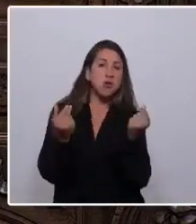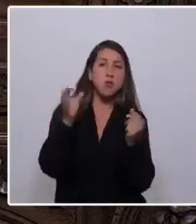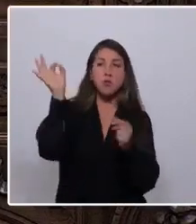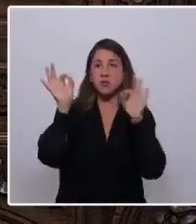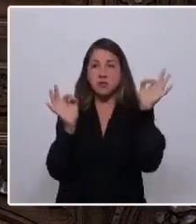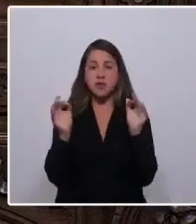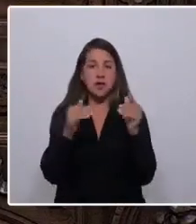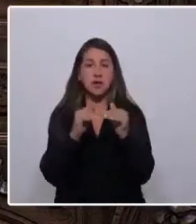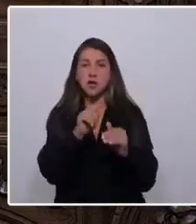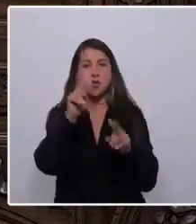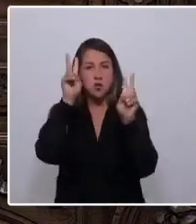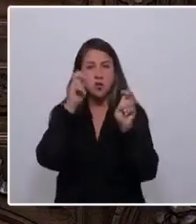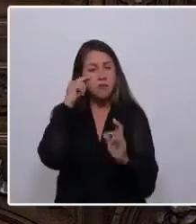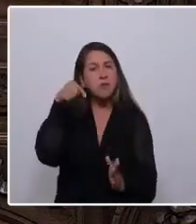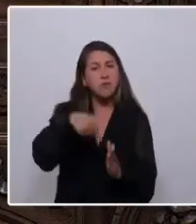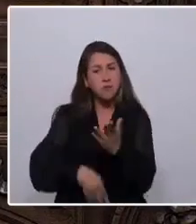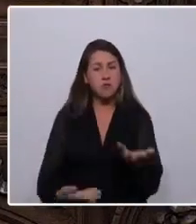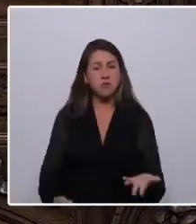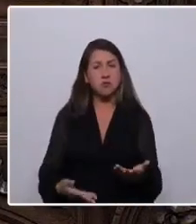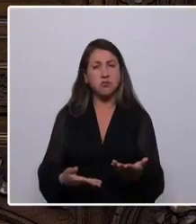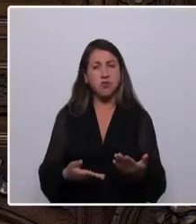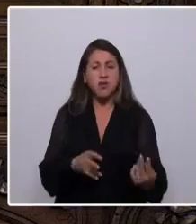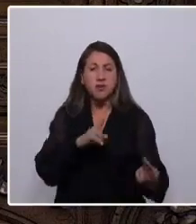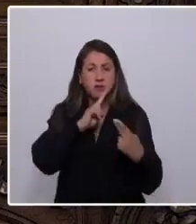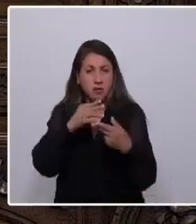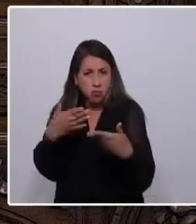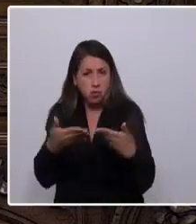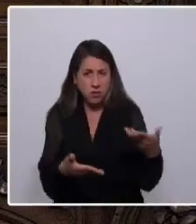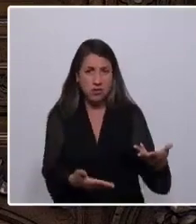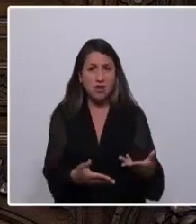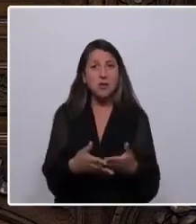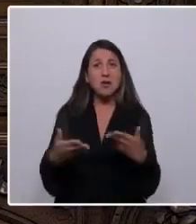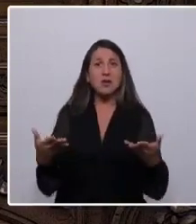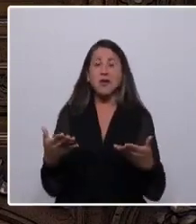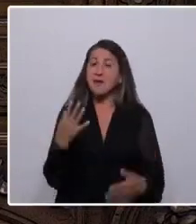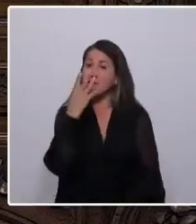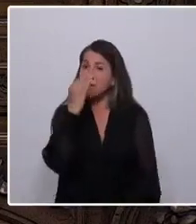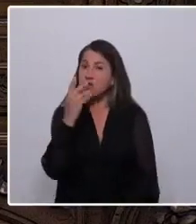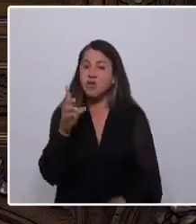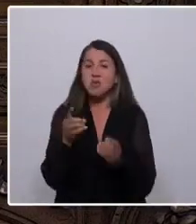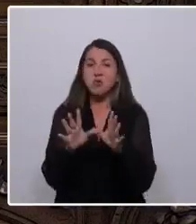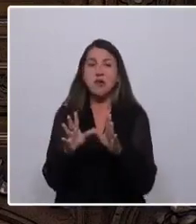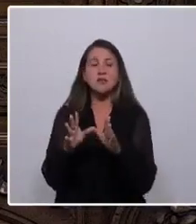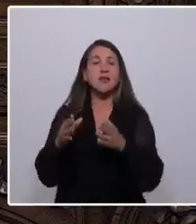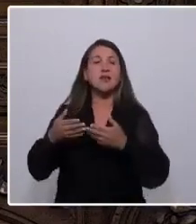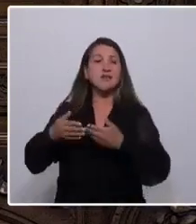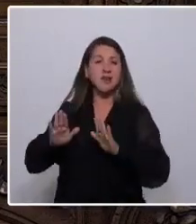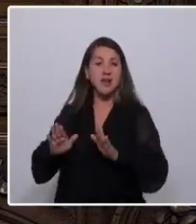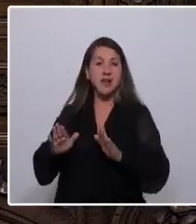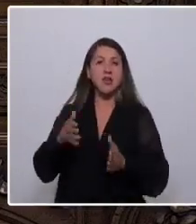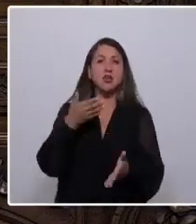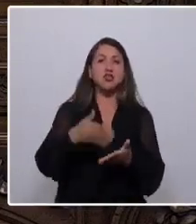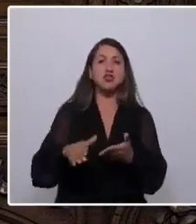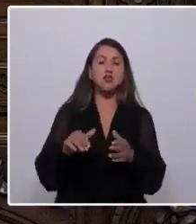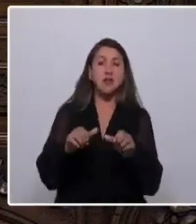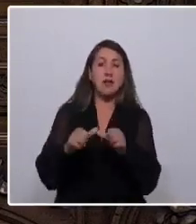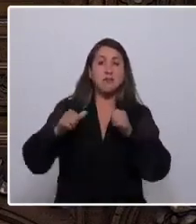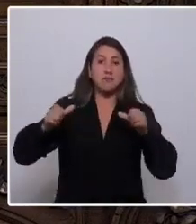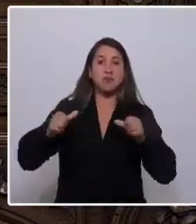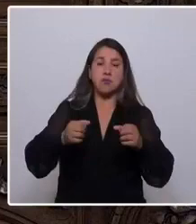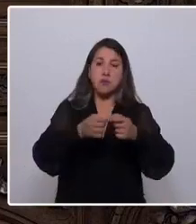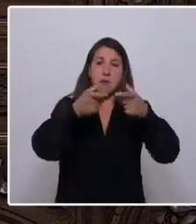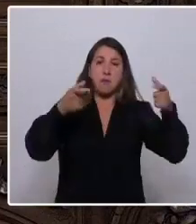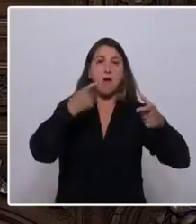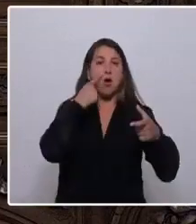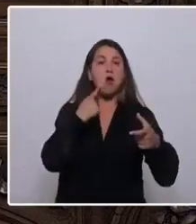no un asunto de fondo que da respuesta a uno de los tantos vicios de la democracia liberal: la sobrerrepresentación masculina y